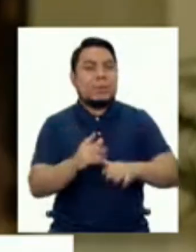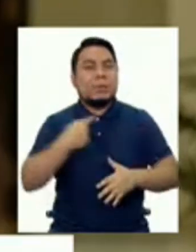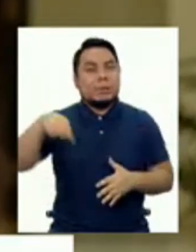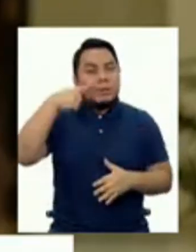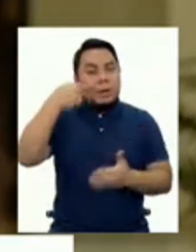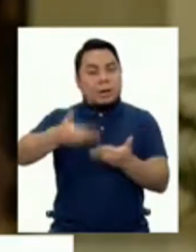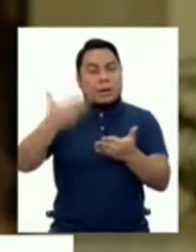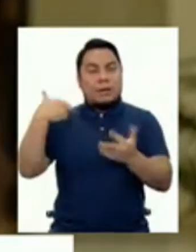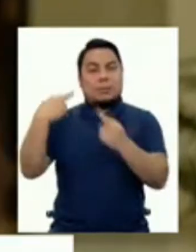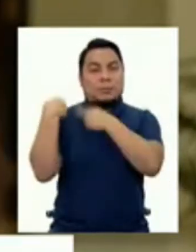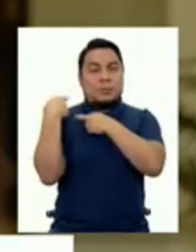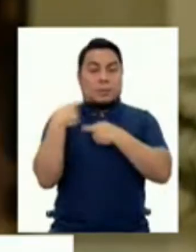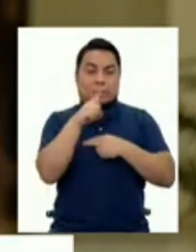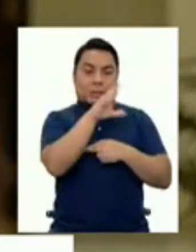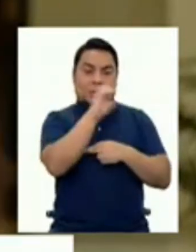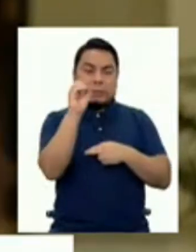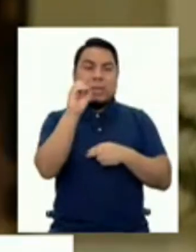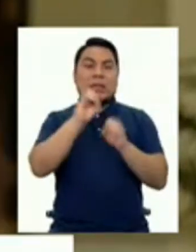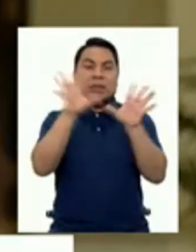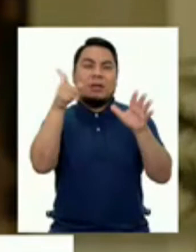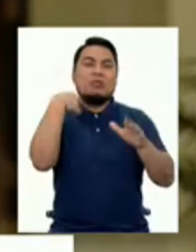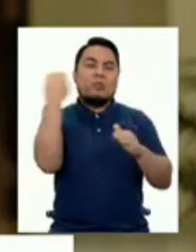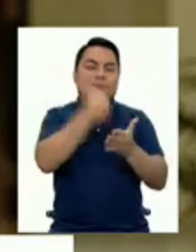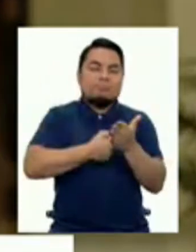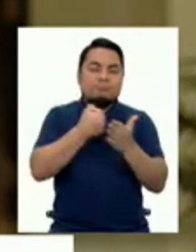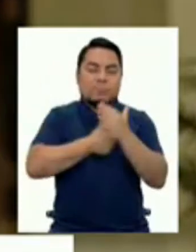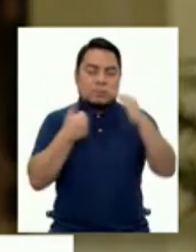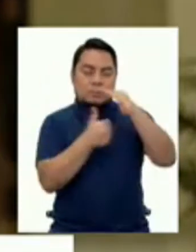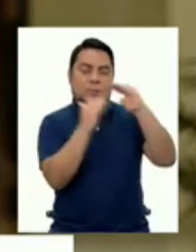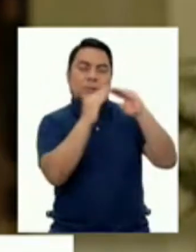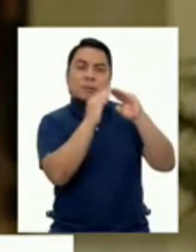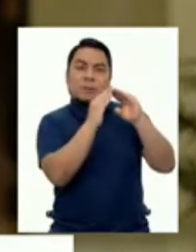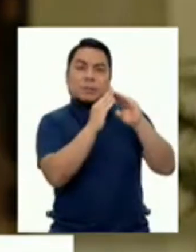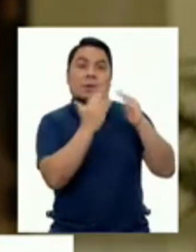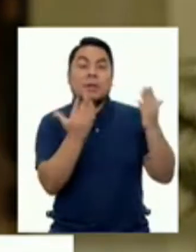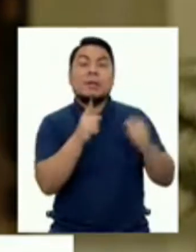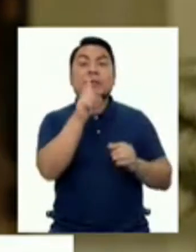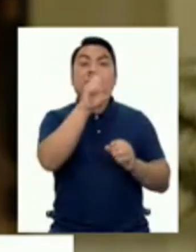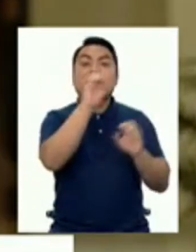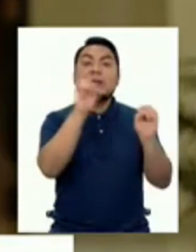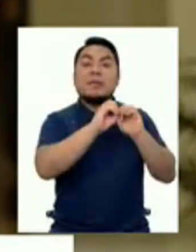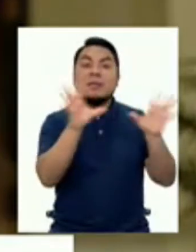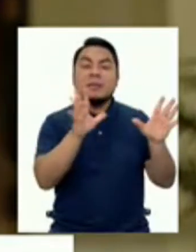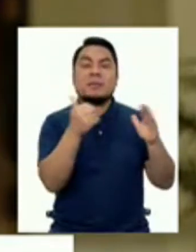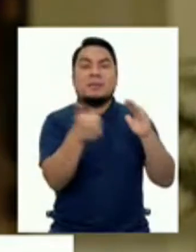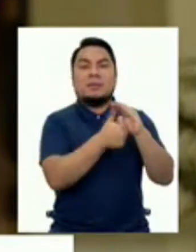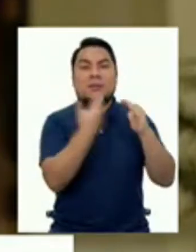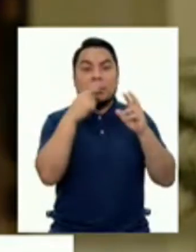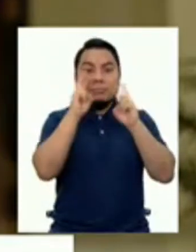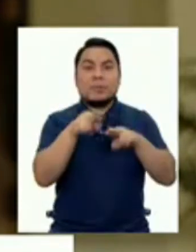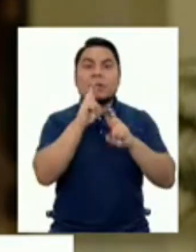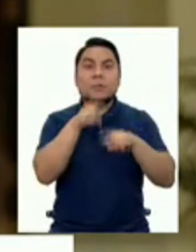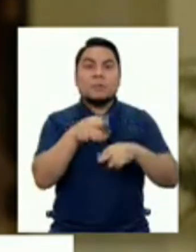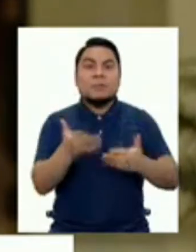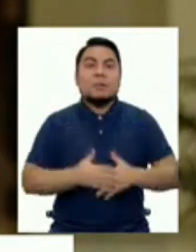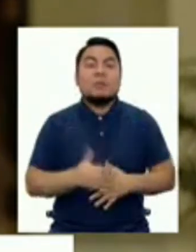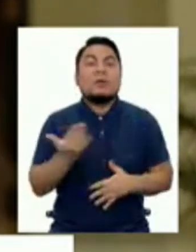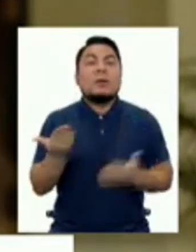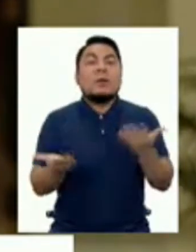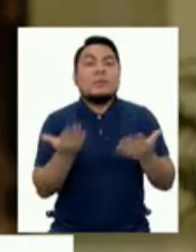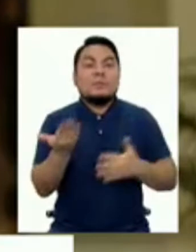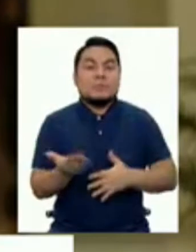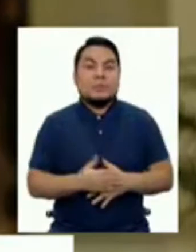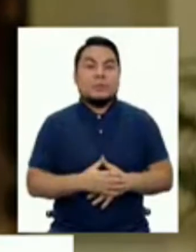Estamos más de 100 días en esta lucha y 100 días ven los resultados. A